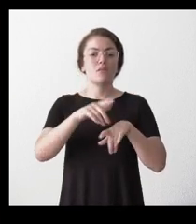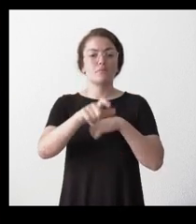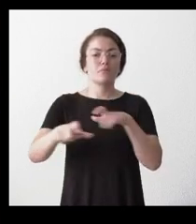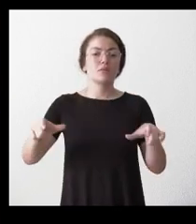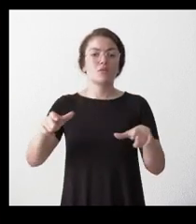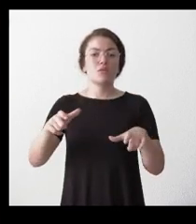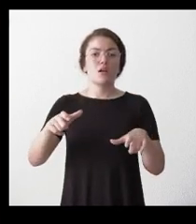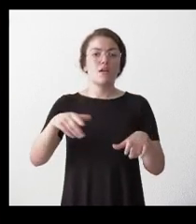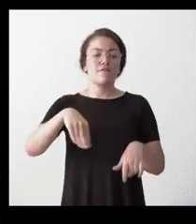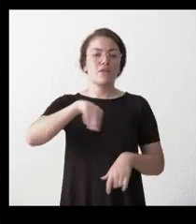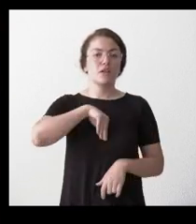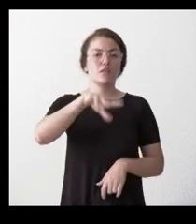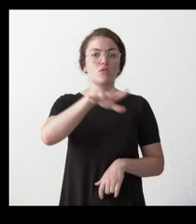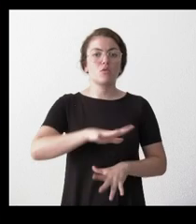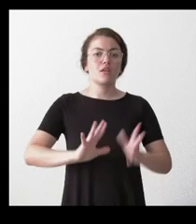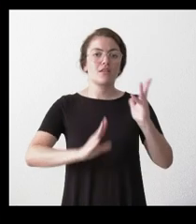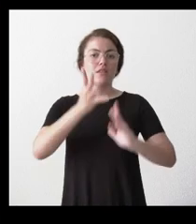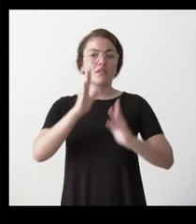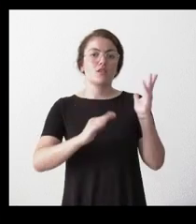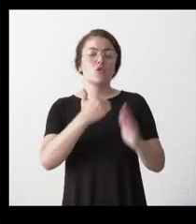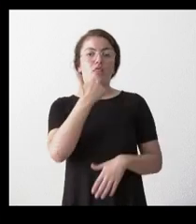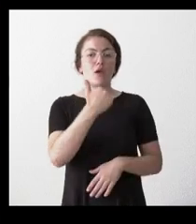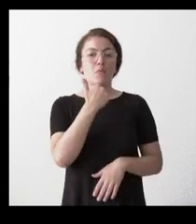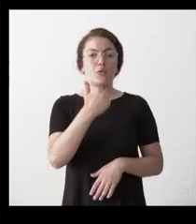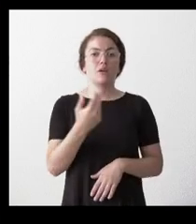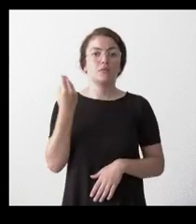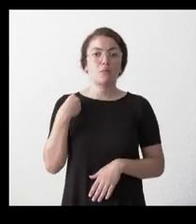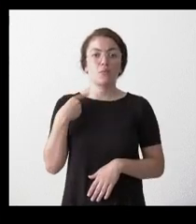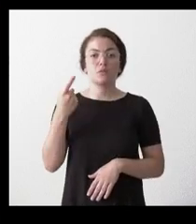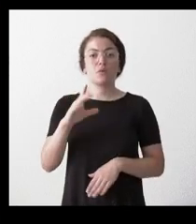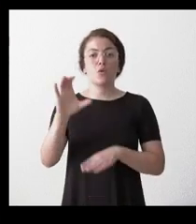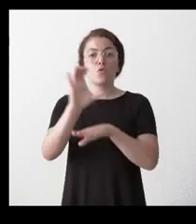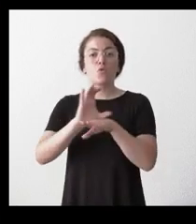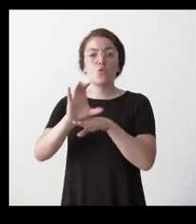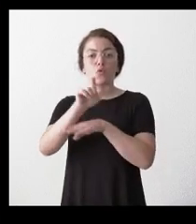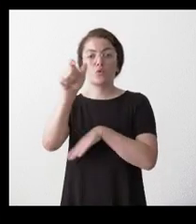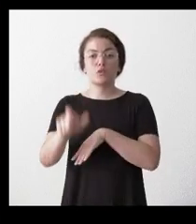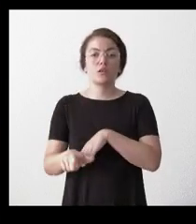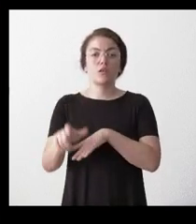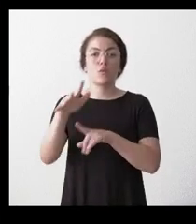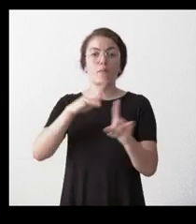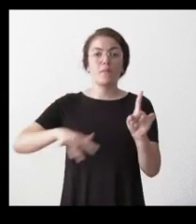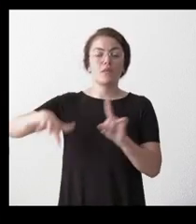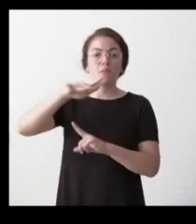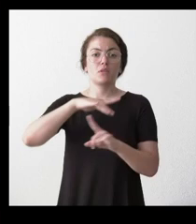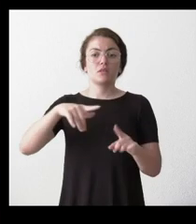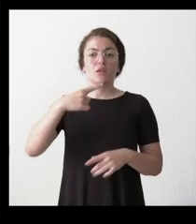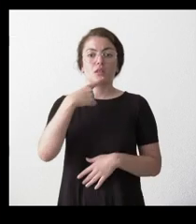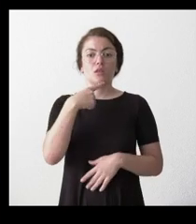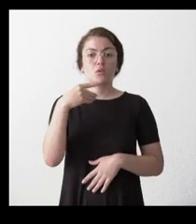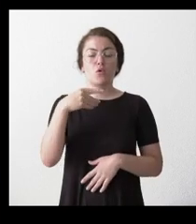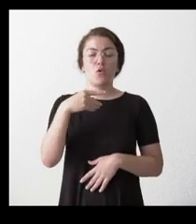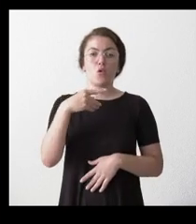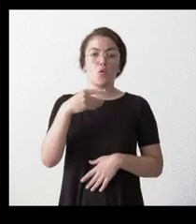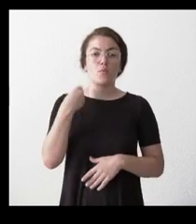de Zamora, en el de Losacio concretamente, y el consejero de Medio Ambiente hizo referencia a los dos heridos grave y muy